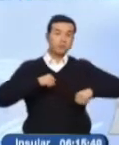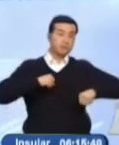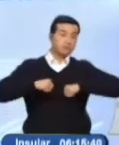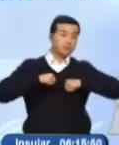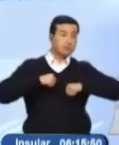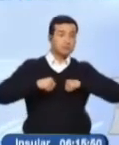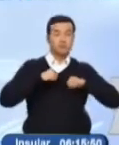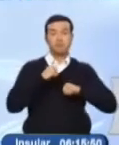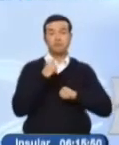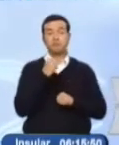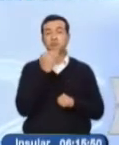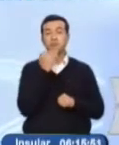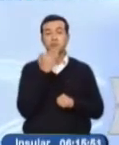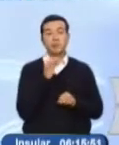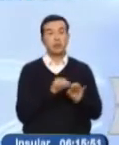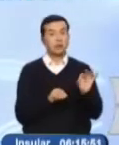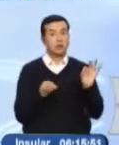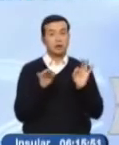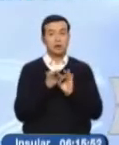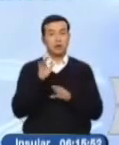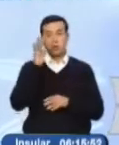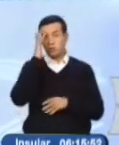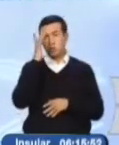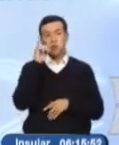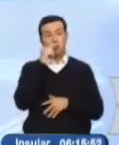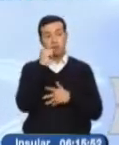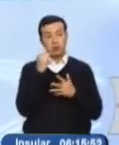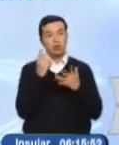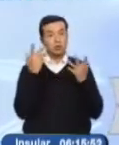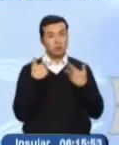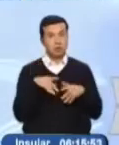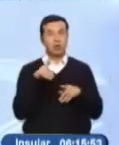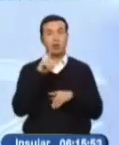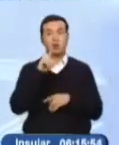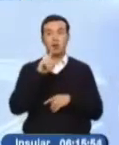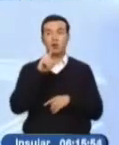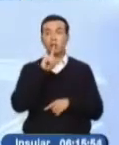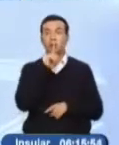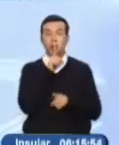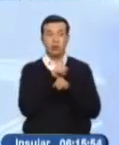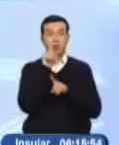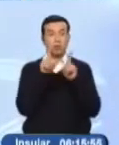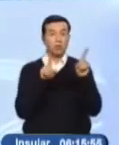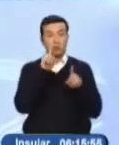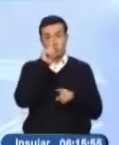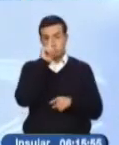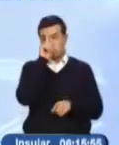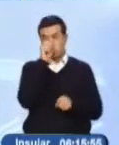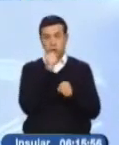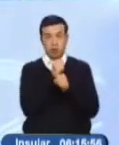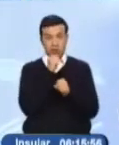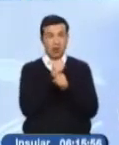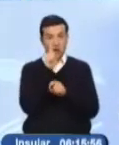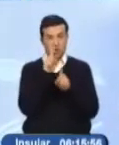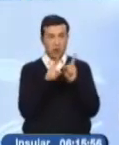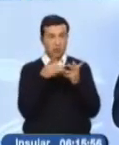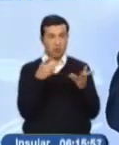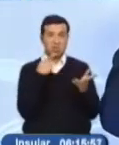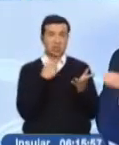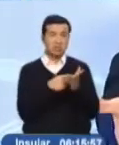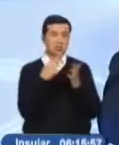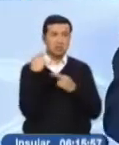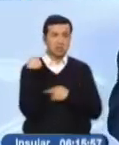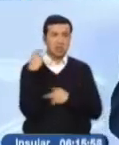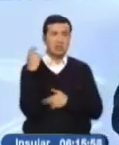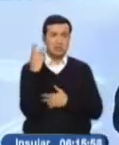de talento humano es fundamental ya que hay varios puestos digamos de varias instituciones nos han dicho que hay cargos